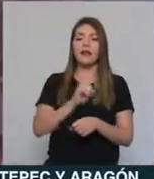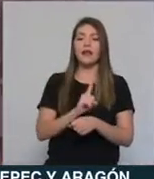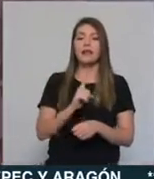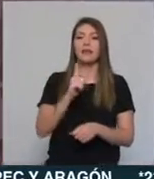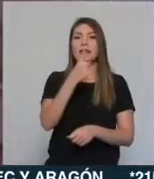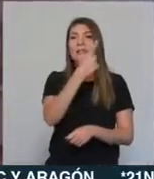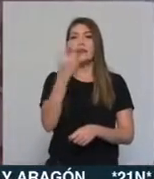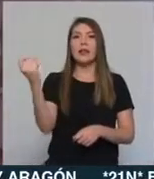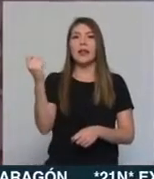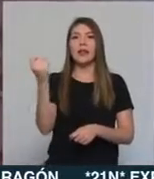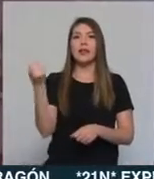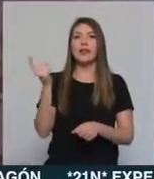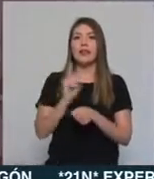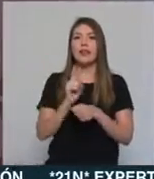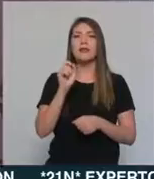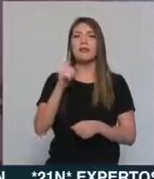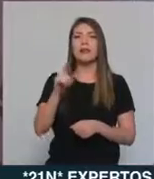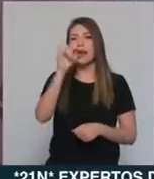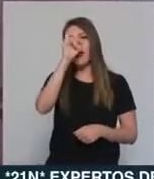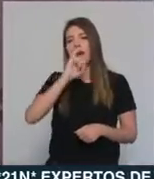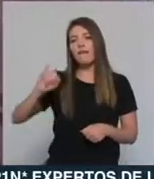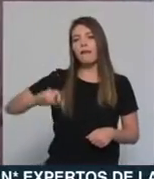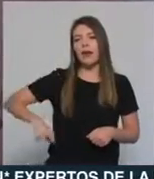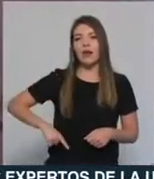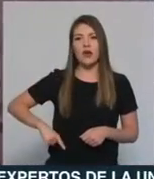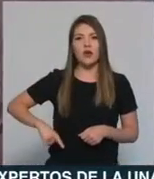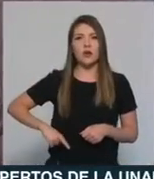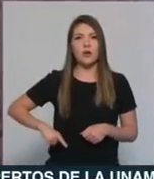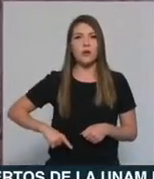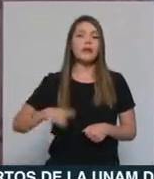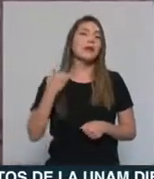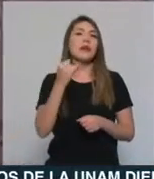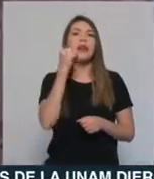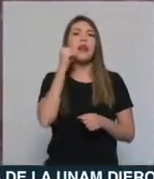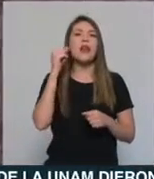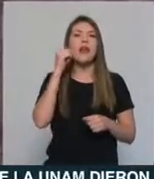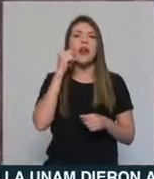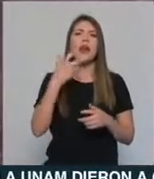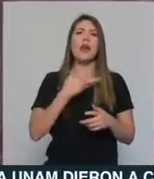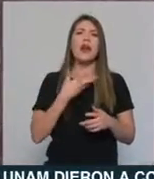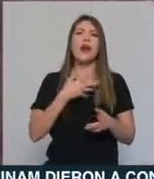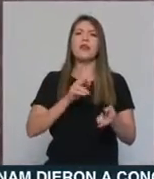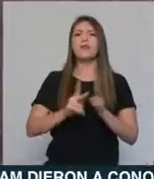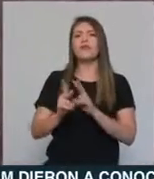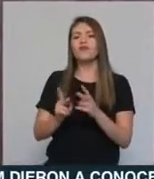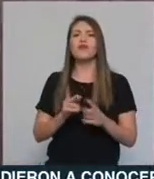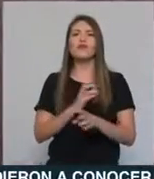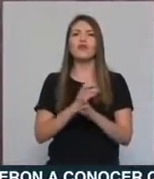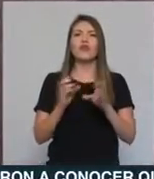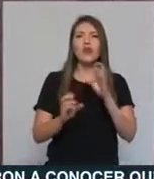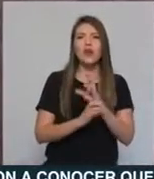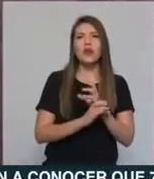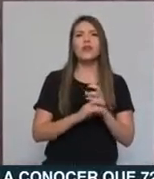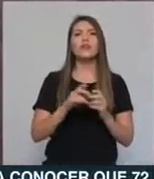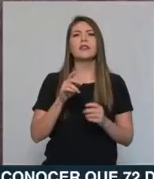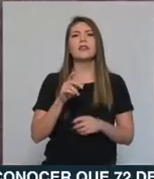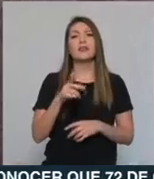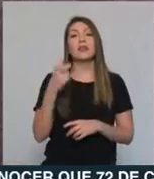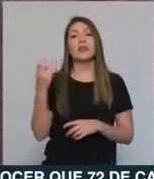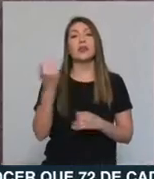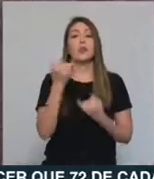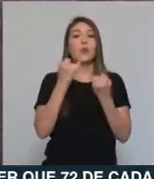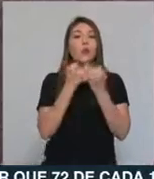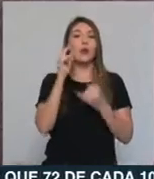jefa de gobierno, y fíjense que pues hubo varias cosas que se llevaron a cabo precisamente el día de ayer. Estableció ella a través de su